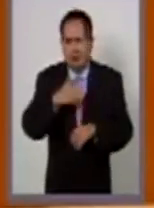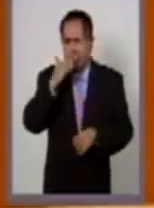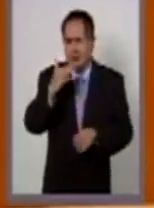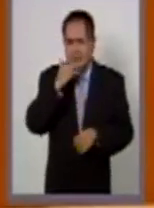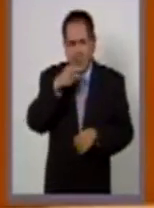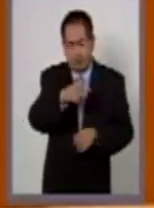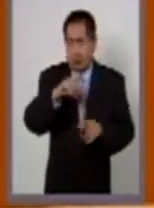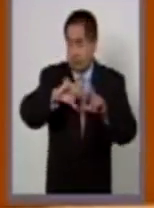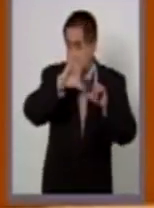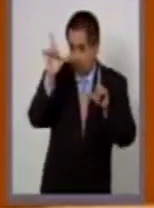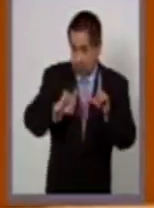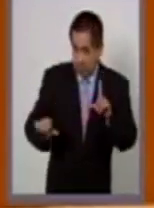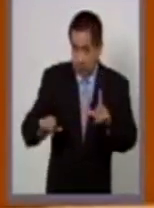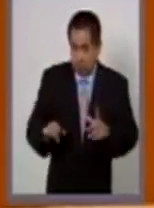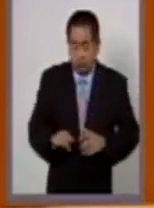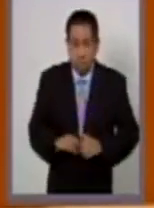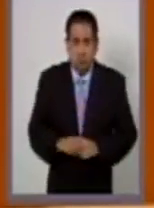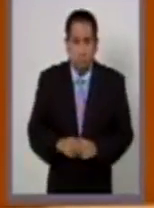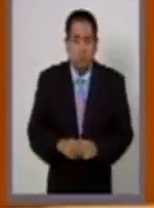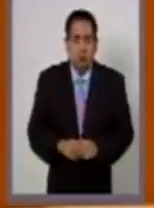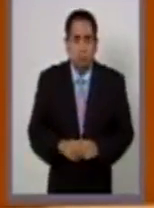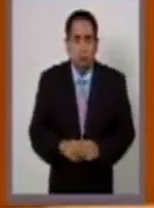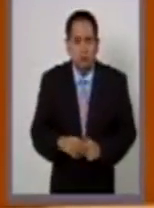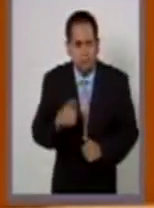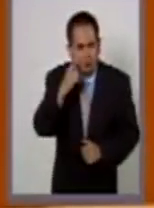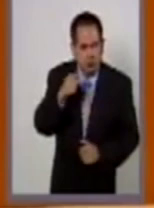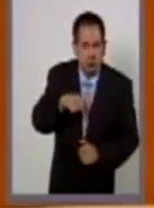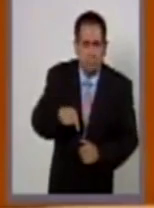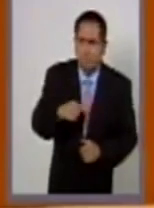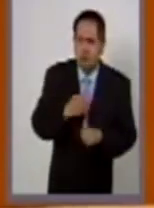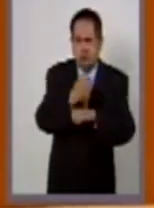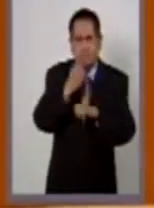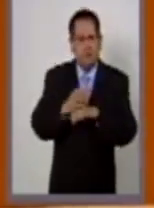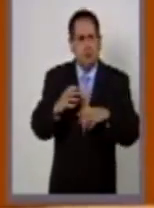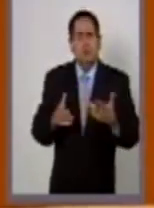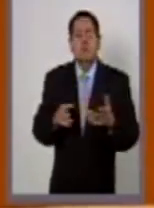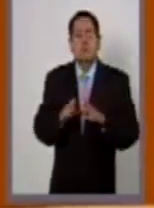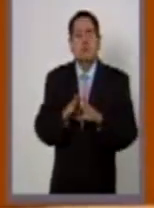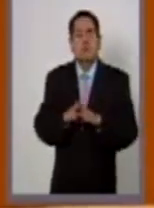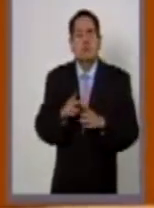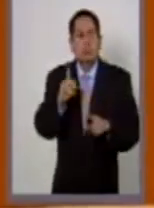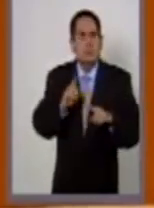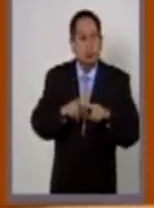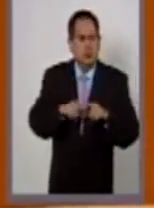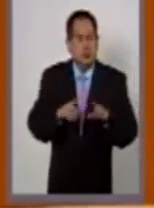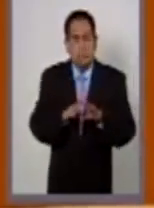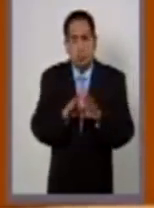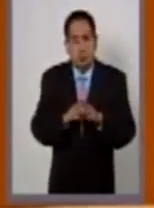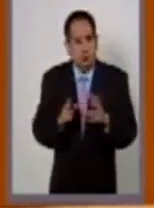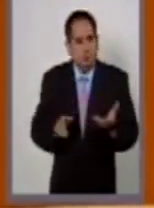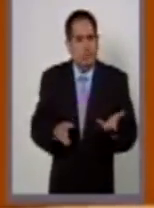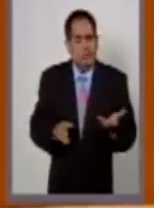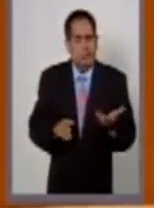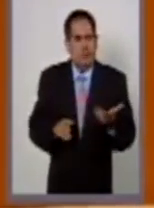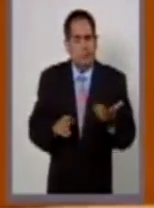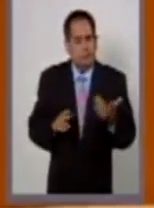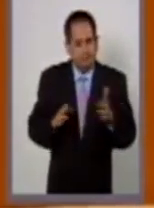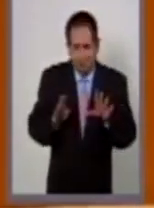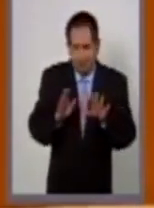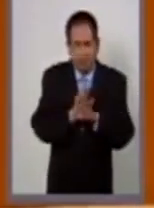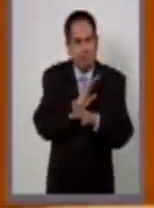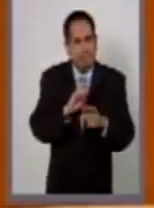a nivel nacional. Y a nivel estatal, ¿verdad?, que se había